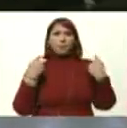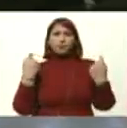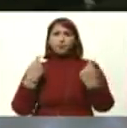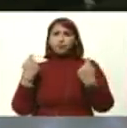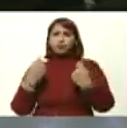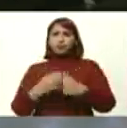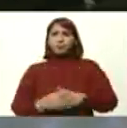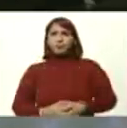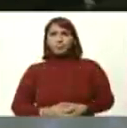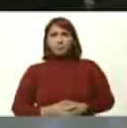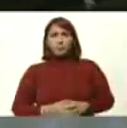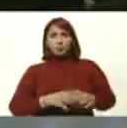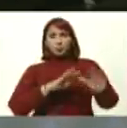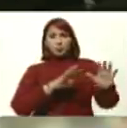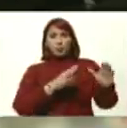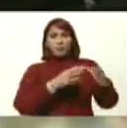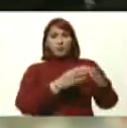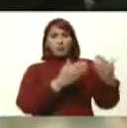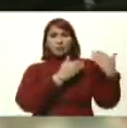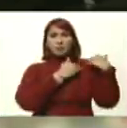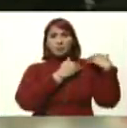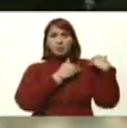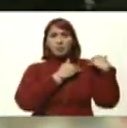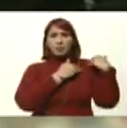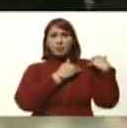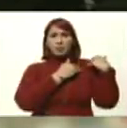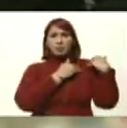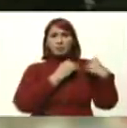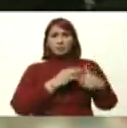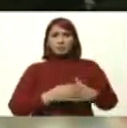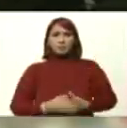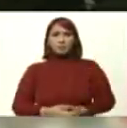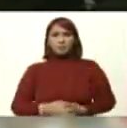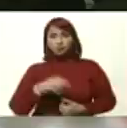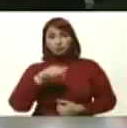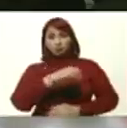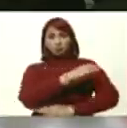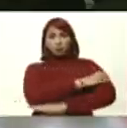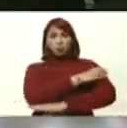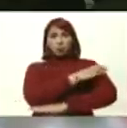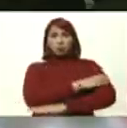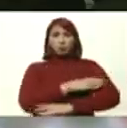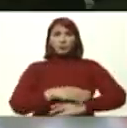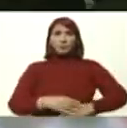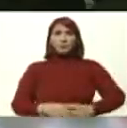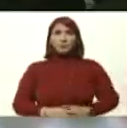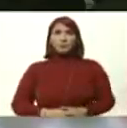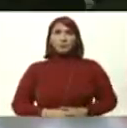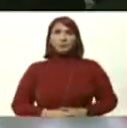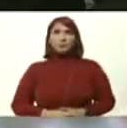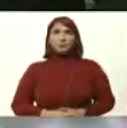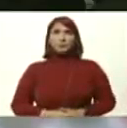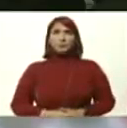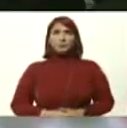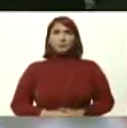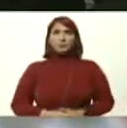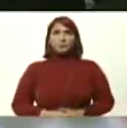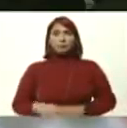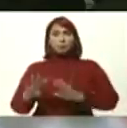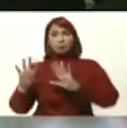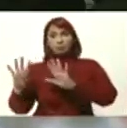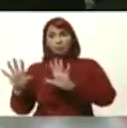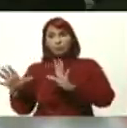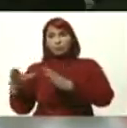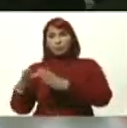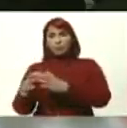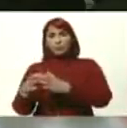entre los 9 representantes de esta oposición y los 9